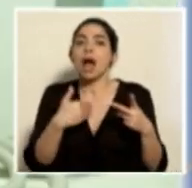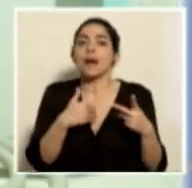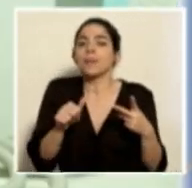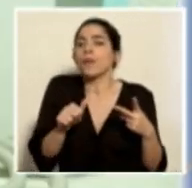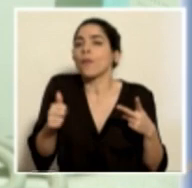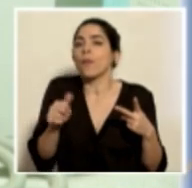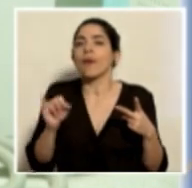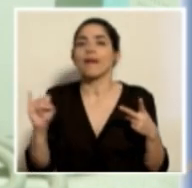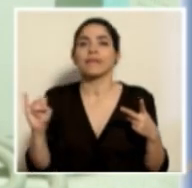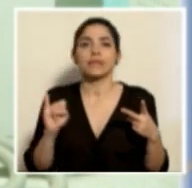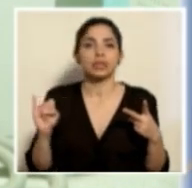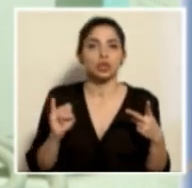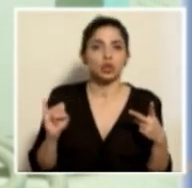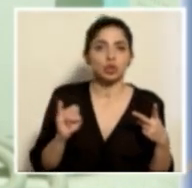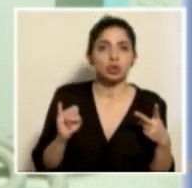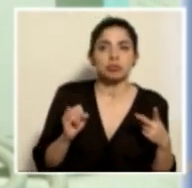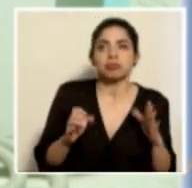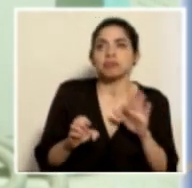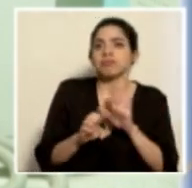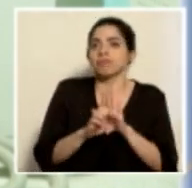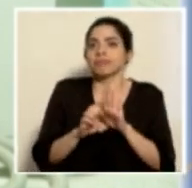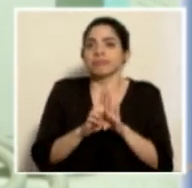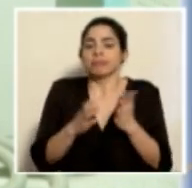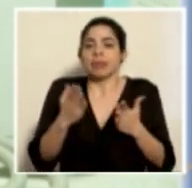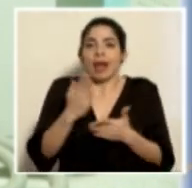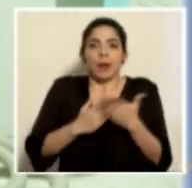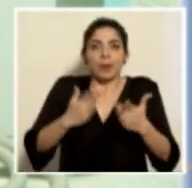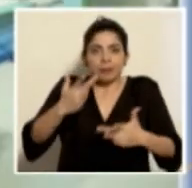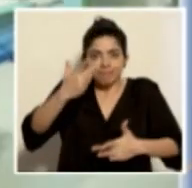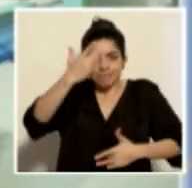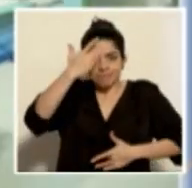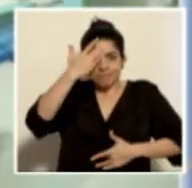otra infección, puede ser de algún patógeno